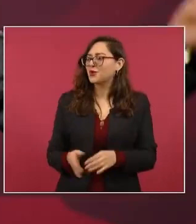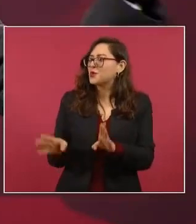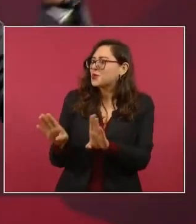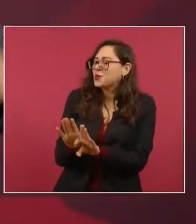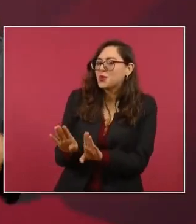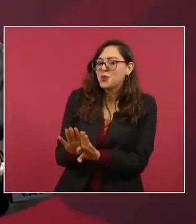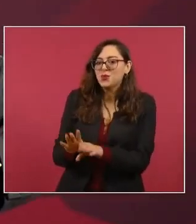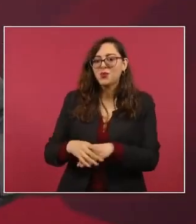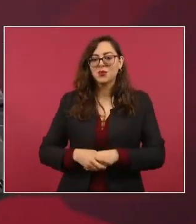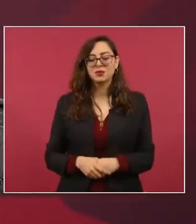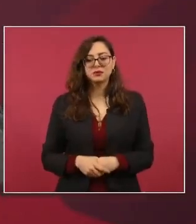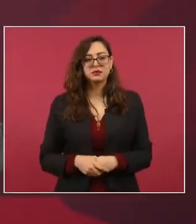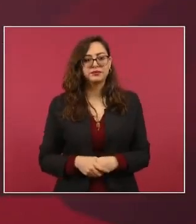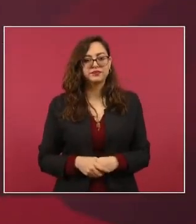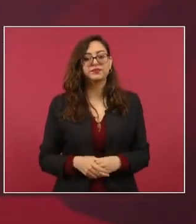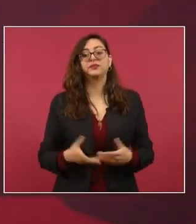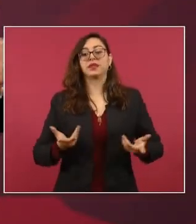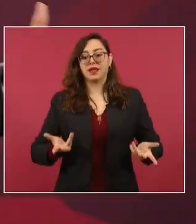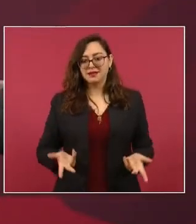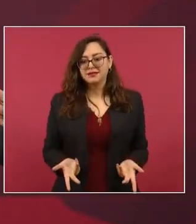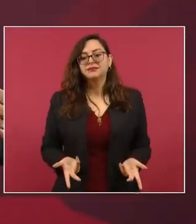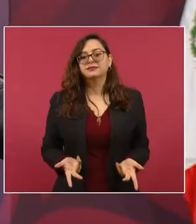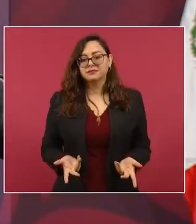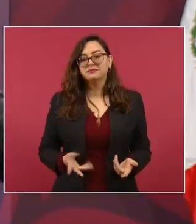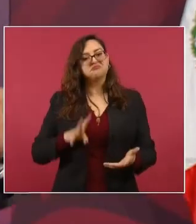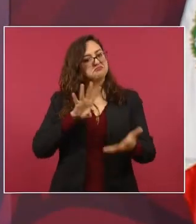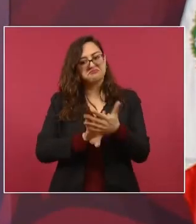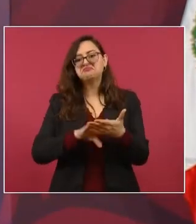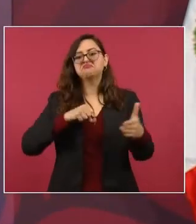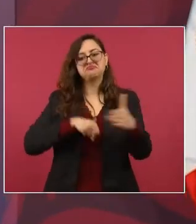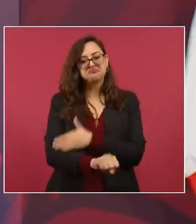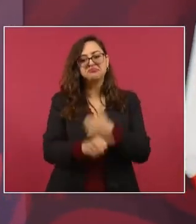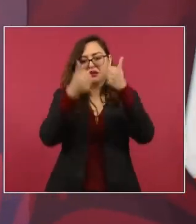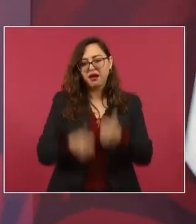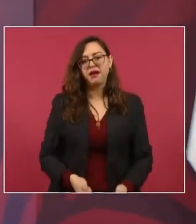Ah, se repuso el procedimiento y ahí está.